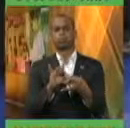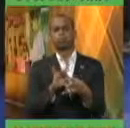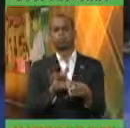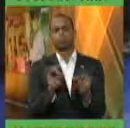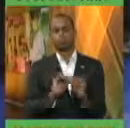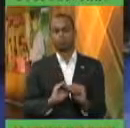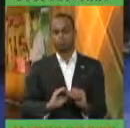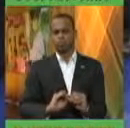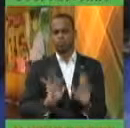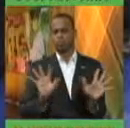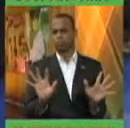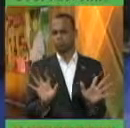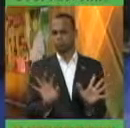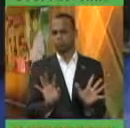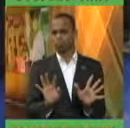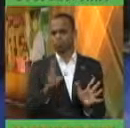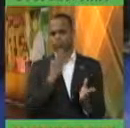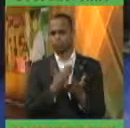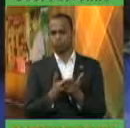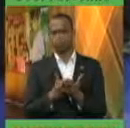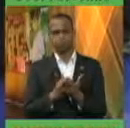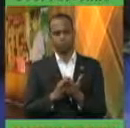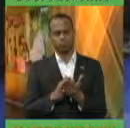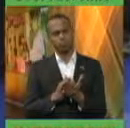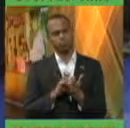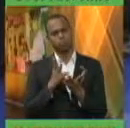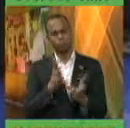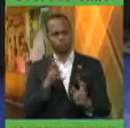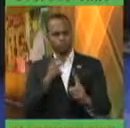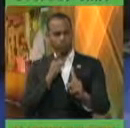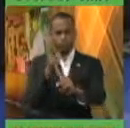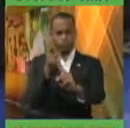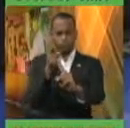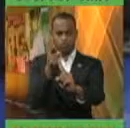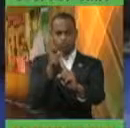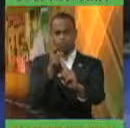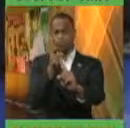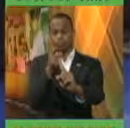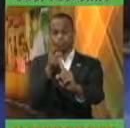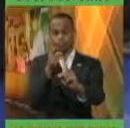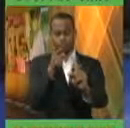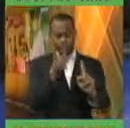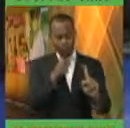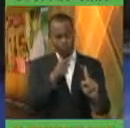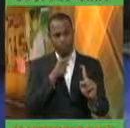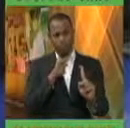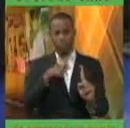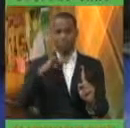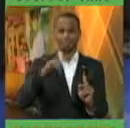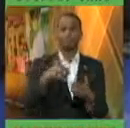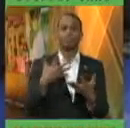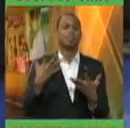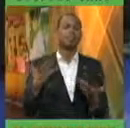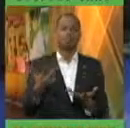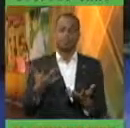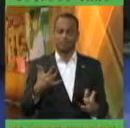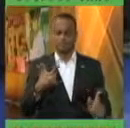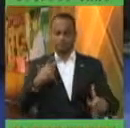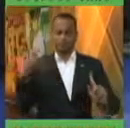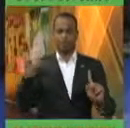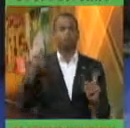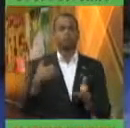transparente con muy buena intención porque lo que hacemos es fortalecer el liderazgo de ese alcalde sin importar el